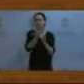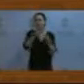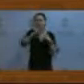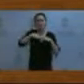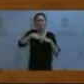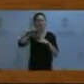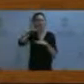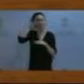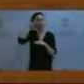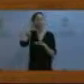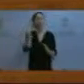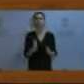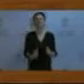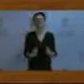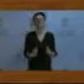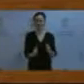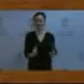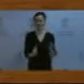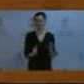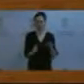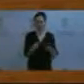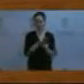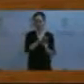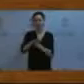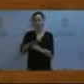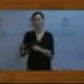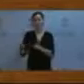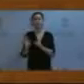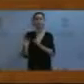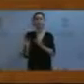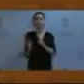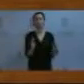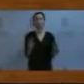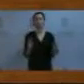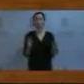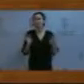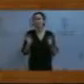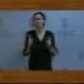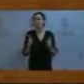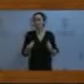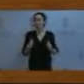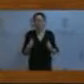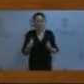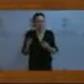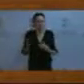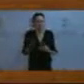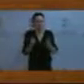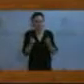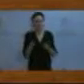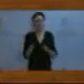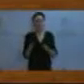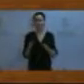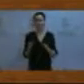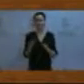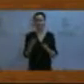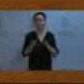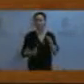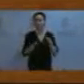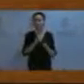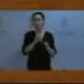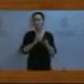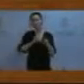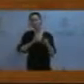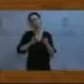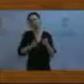de experiencia profesional de cada ámbito jurisdiccional, los que sean, años de ejercicio, número de procedimientos, los que se estime oportuno, que